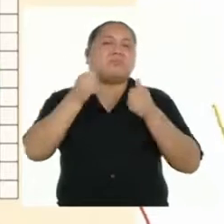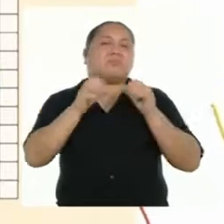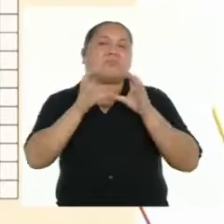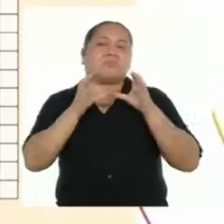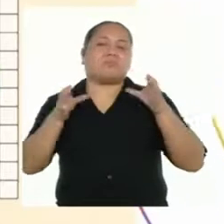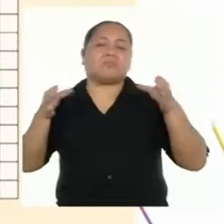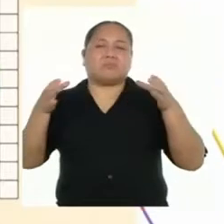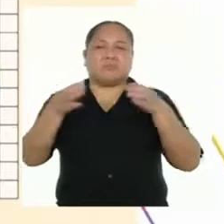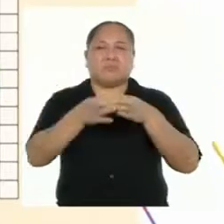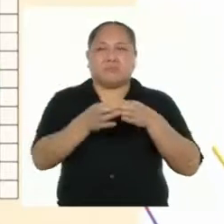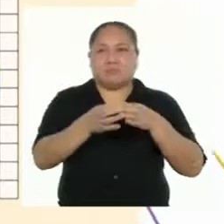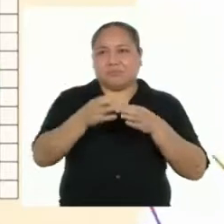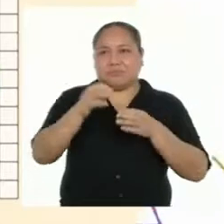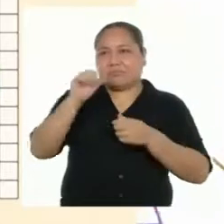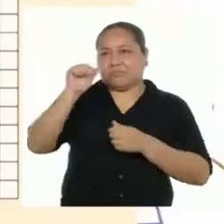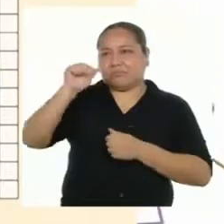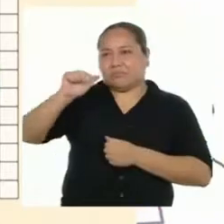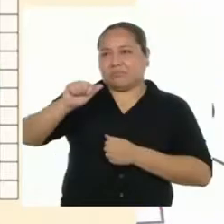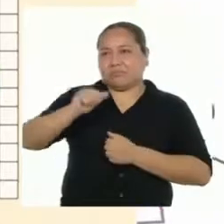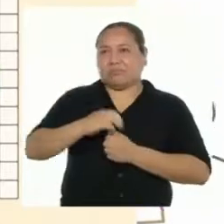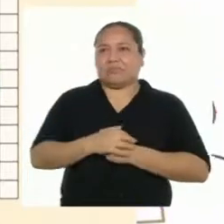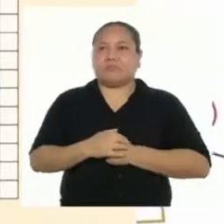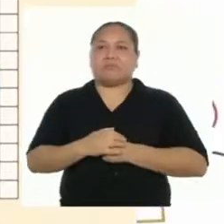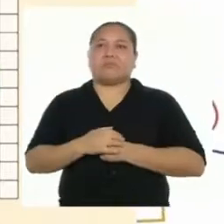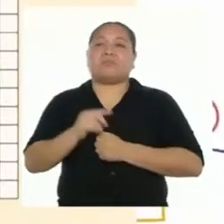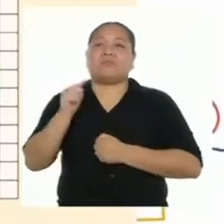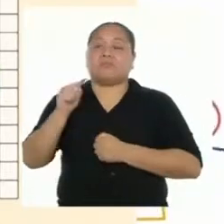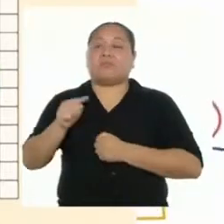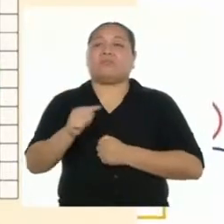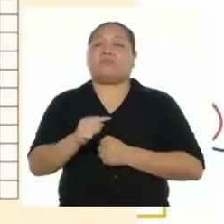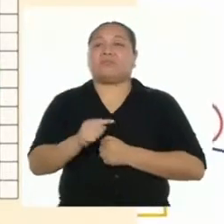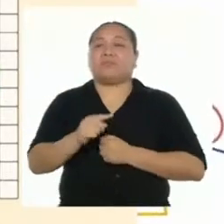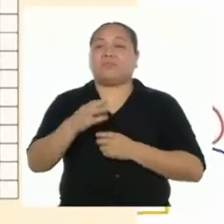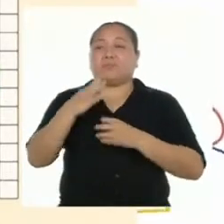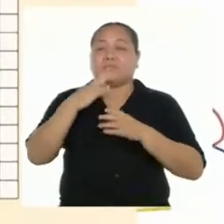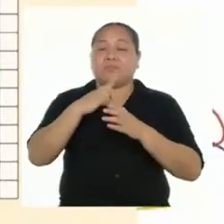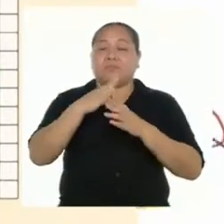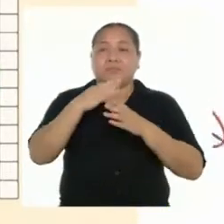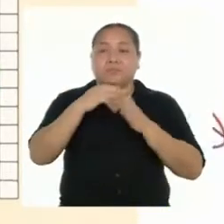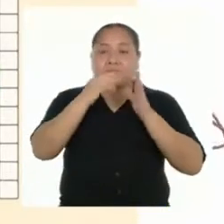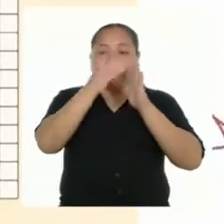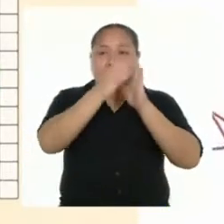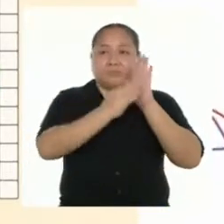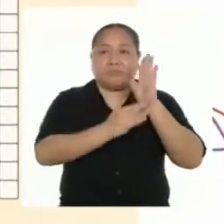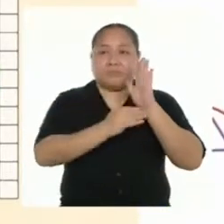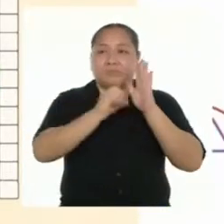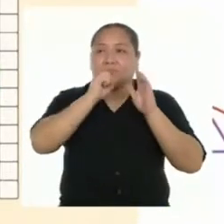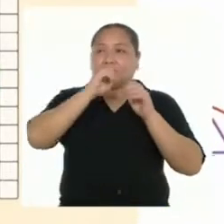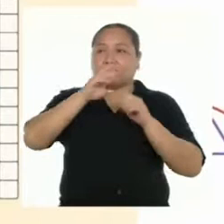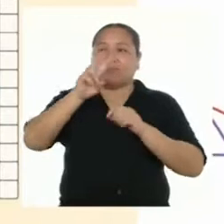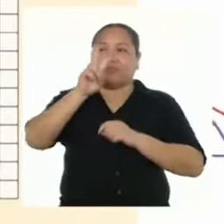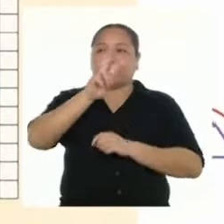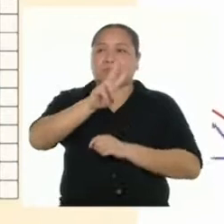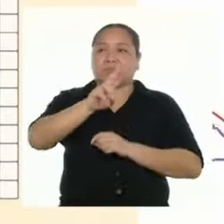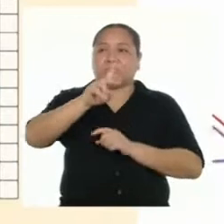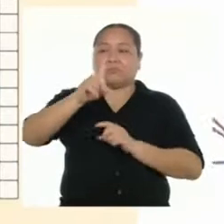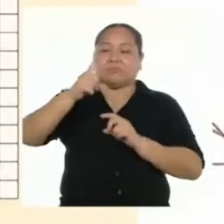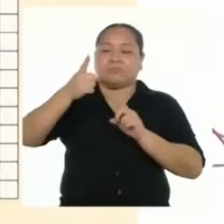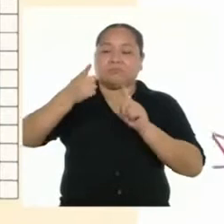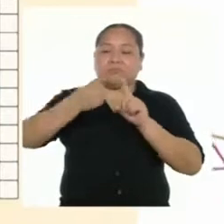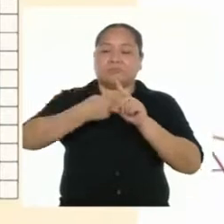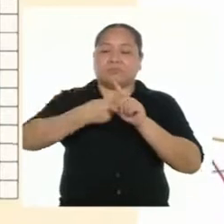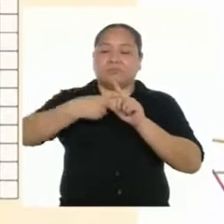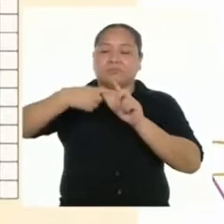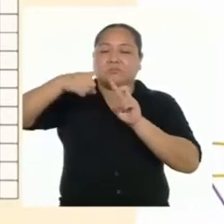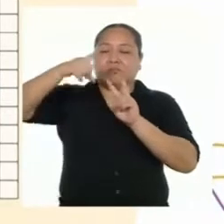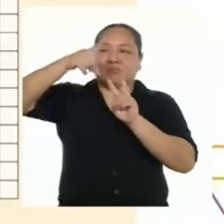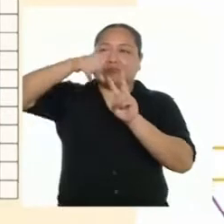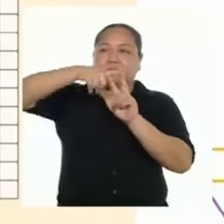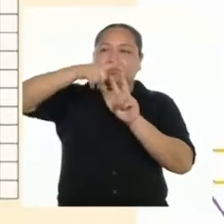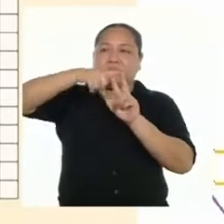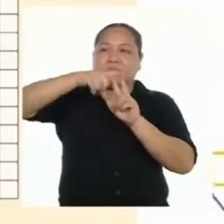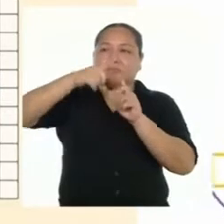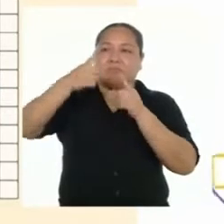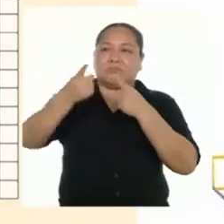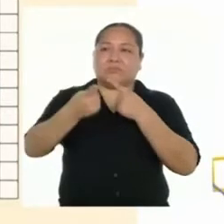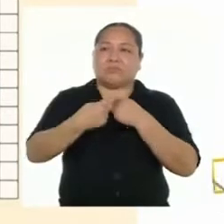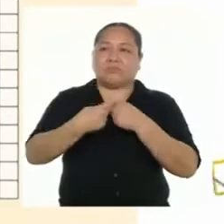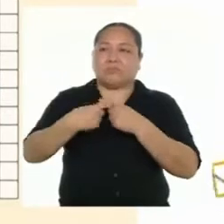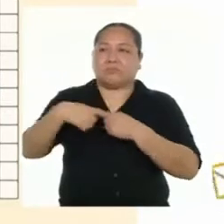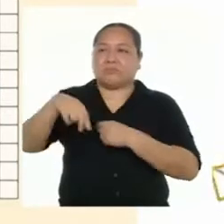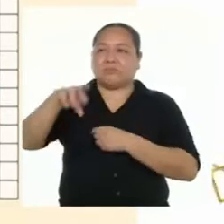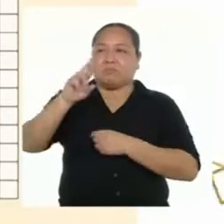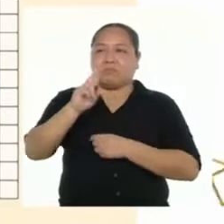la circunferencia de A? Bueno, la fórmula dice que debemos multiplicar 2 por pi por radio. Y pi